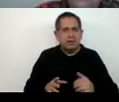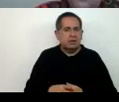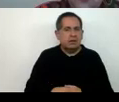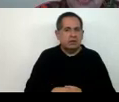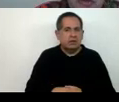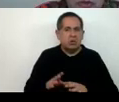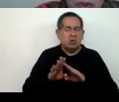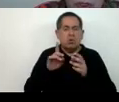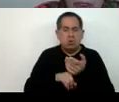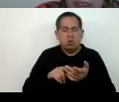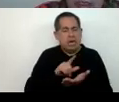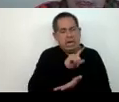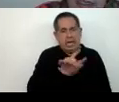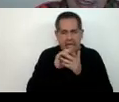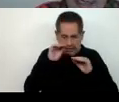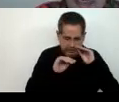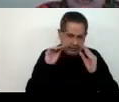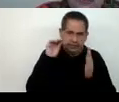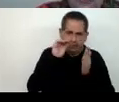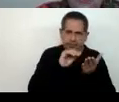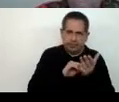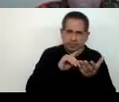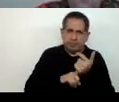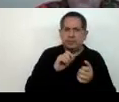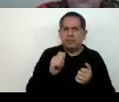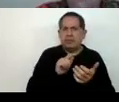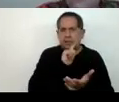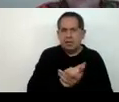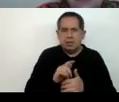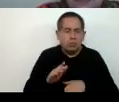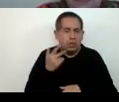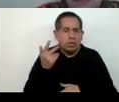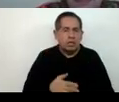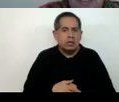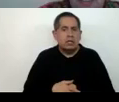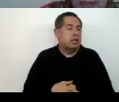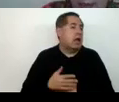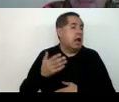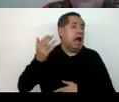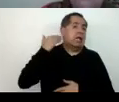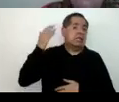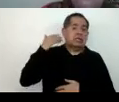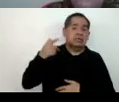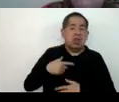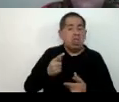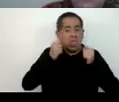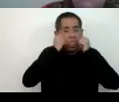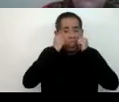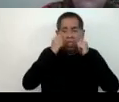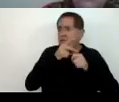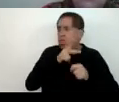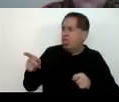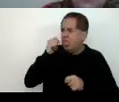en nuestros códigos y la legislación, porque pues antes de manera indiscriminada se llevaban a